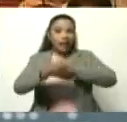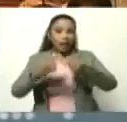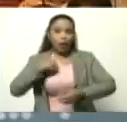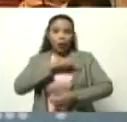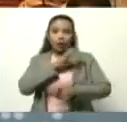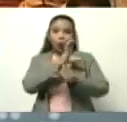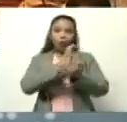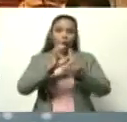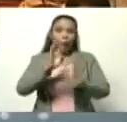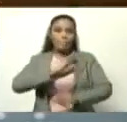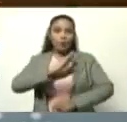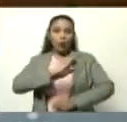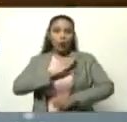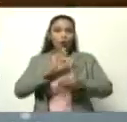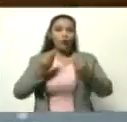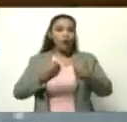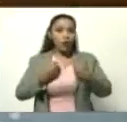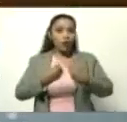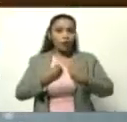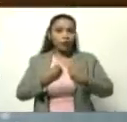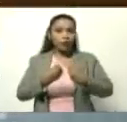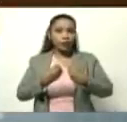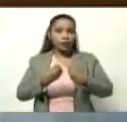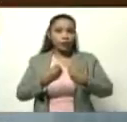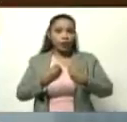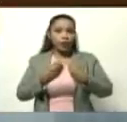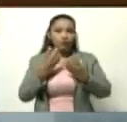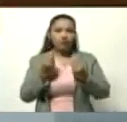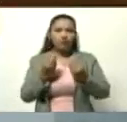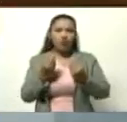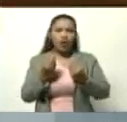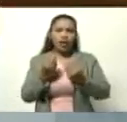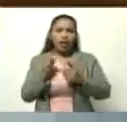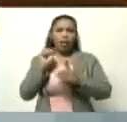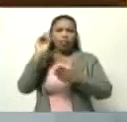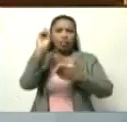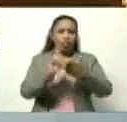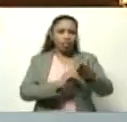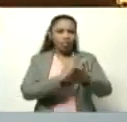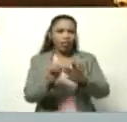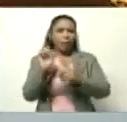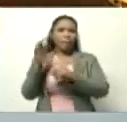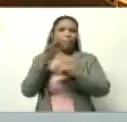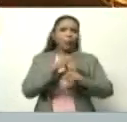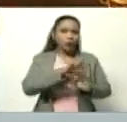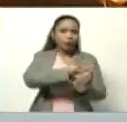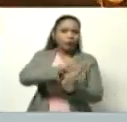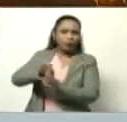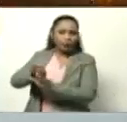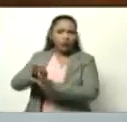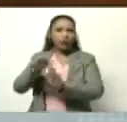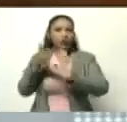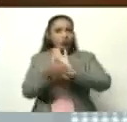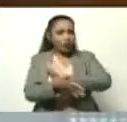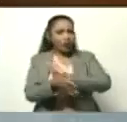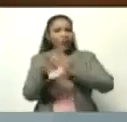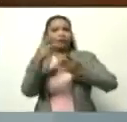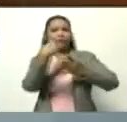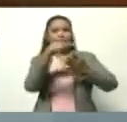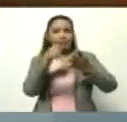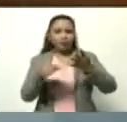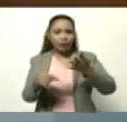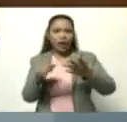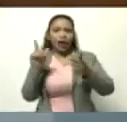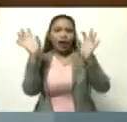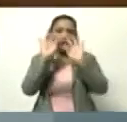cultura vive excluida desarrollada apartada los espacios de validación un sentido